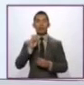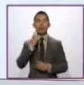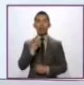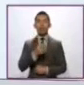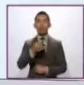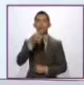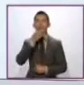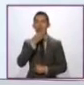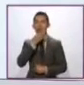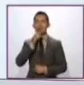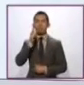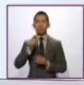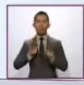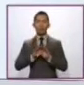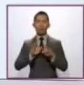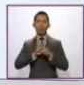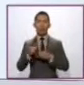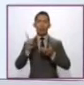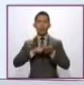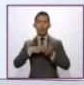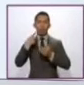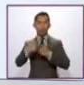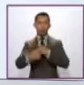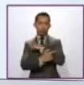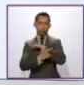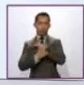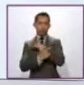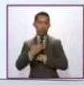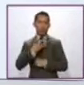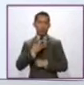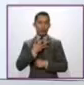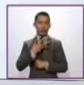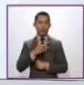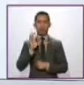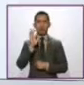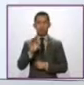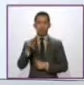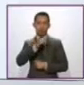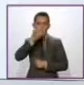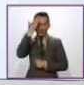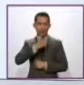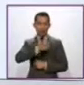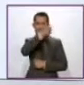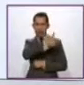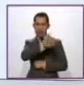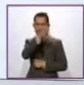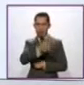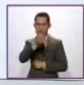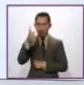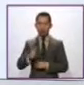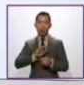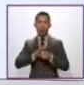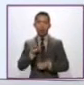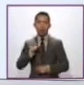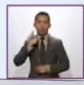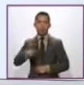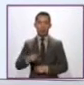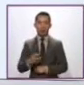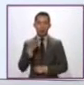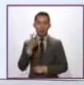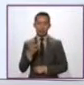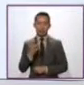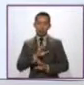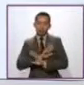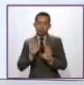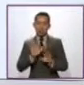minuto mediante el dispositivo móvil que tienen a su disposición. Ya lo saben, cada uno de ustedes, apretar la manita, dar clic en la manita